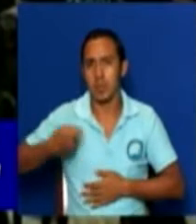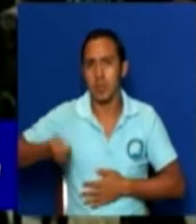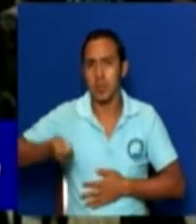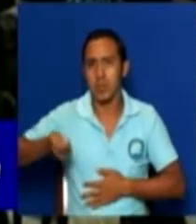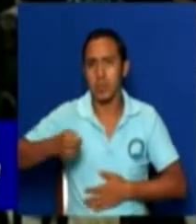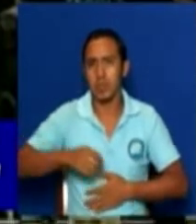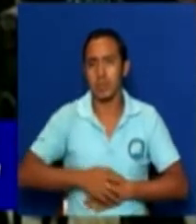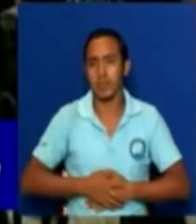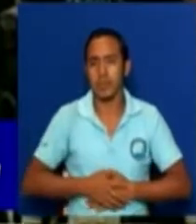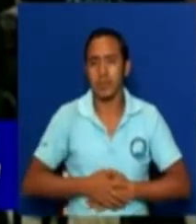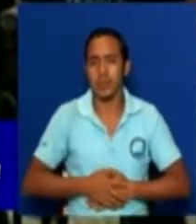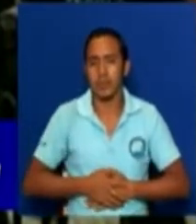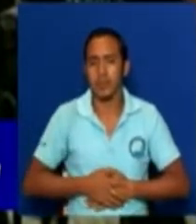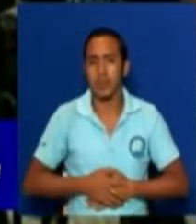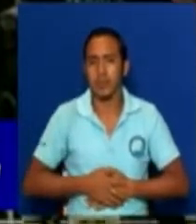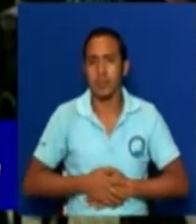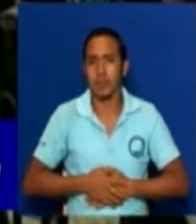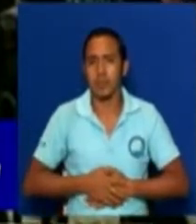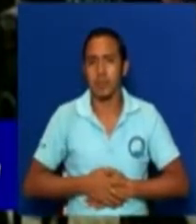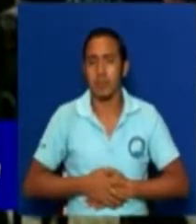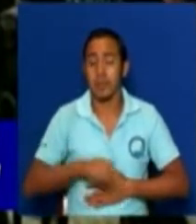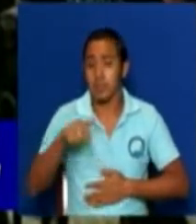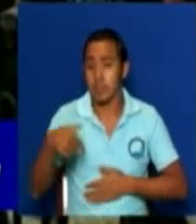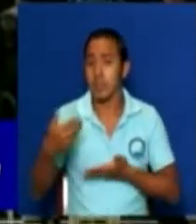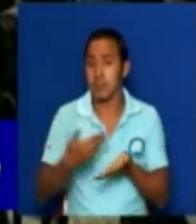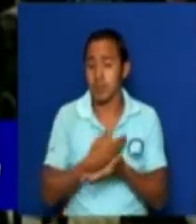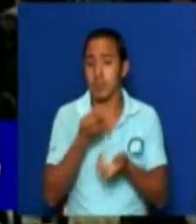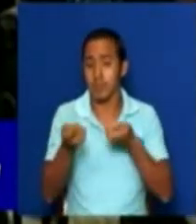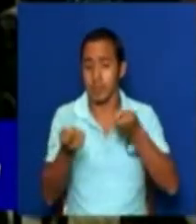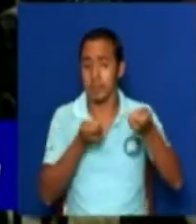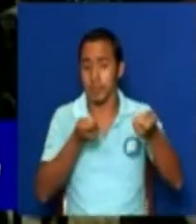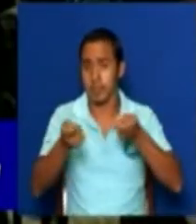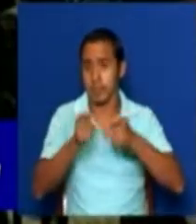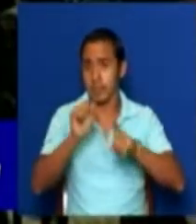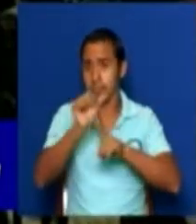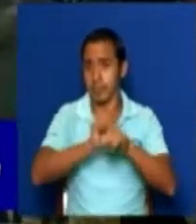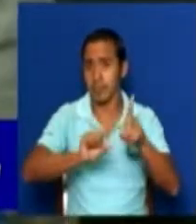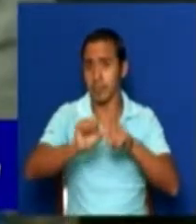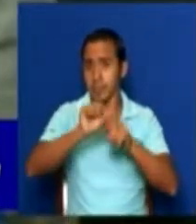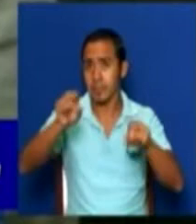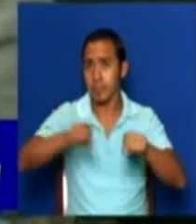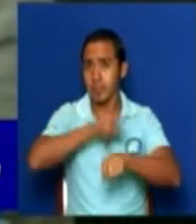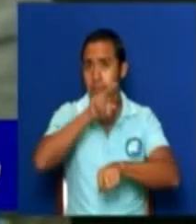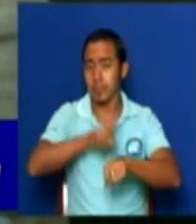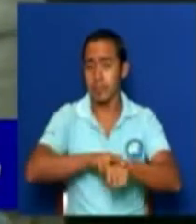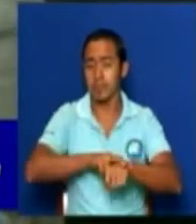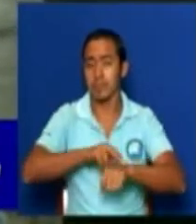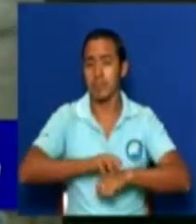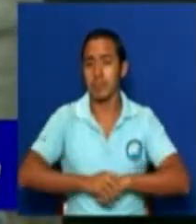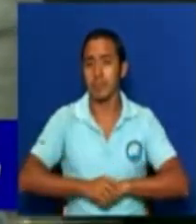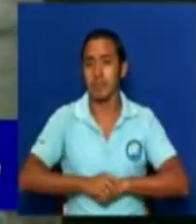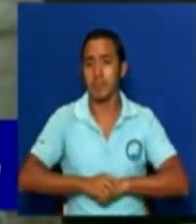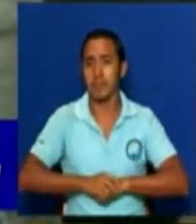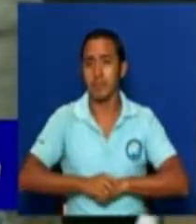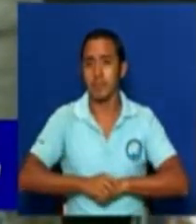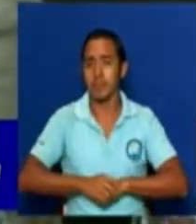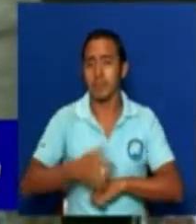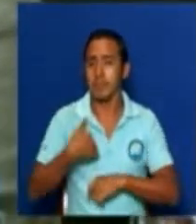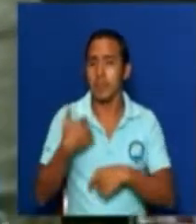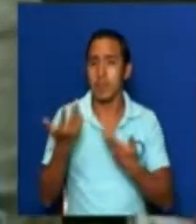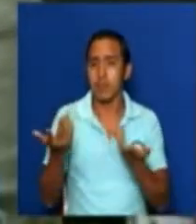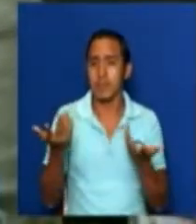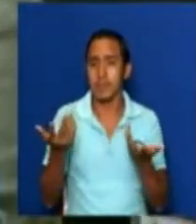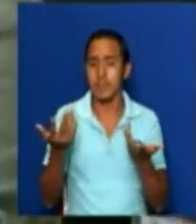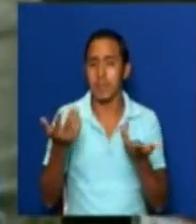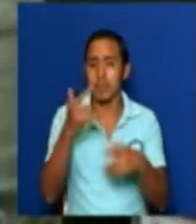hemos tratado en esta nueva administración en la Asamblea Nacional de procurar las